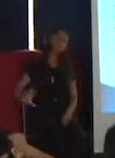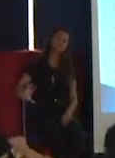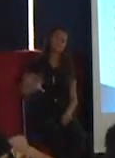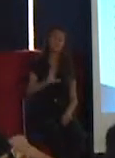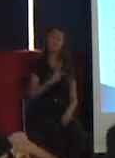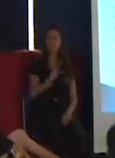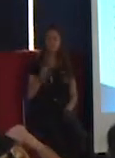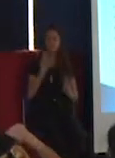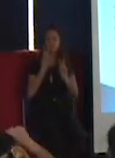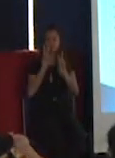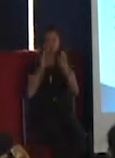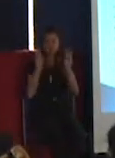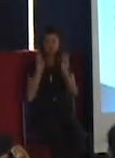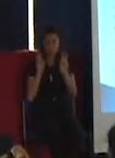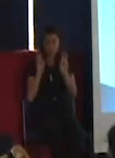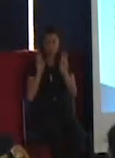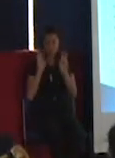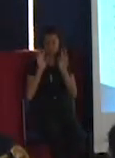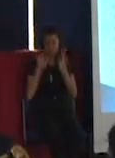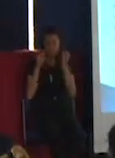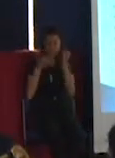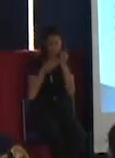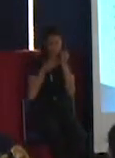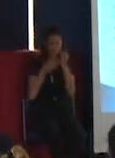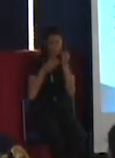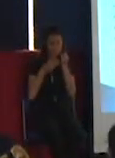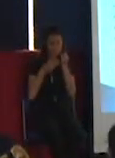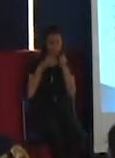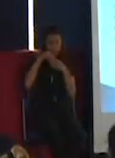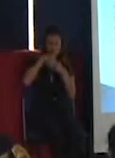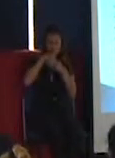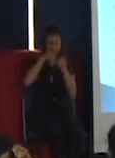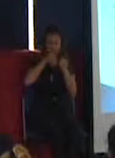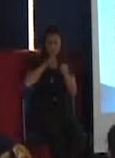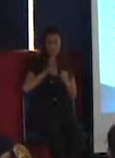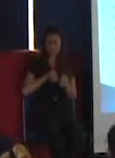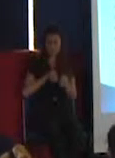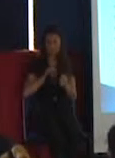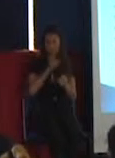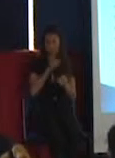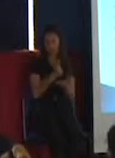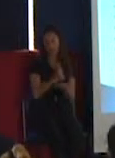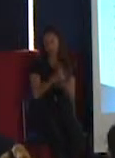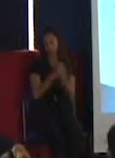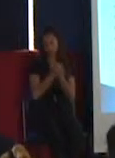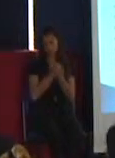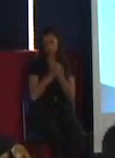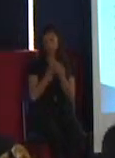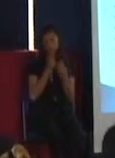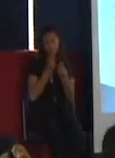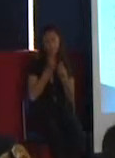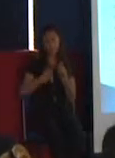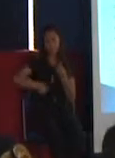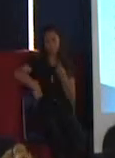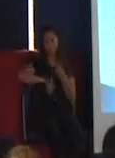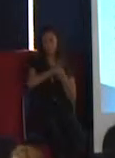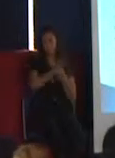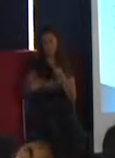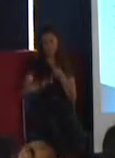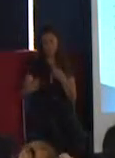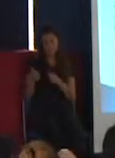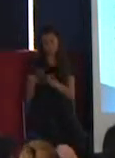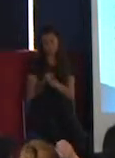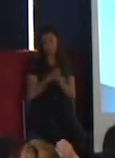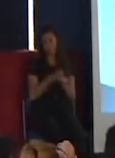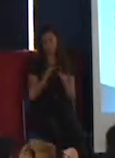las temáticas que trae el SENA en formación, ello ayudaría para que cada una de estas personas se presentara a la